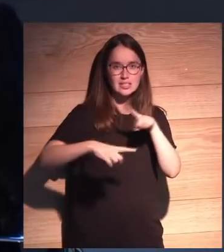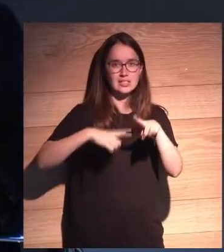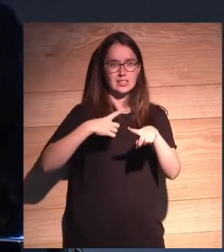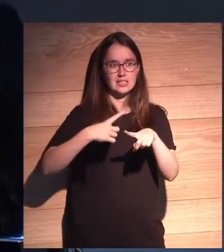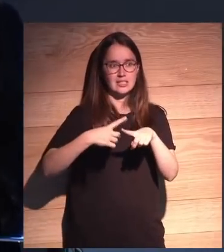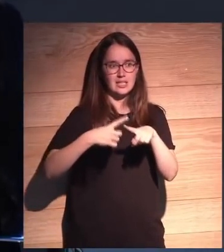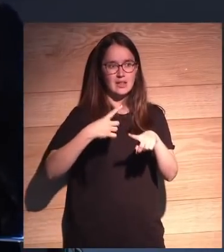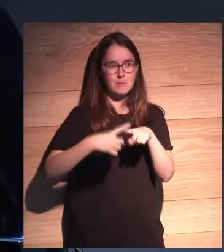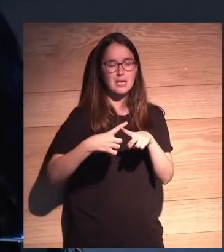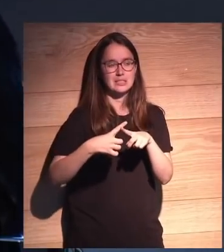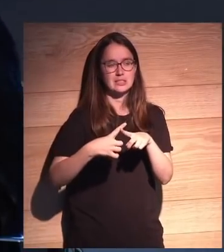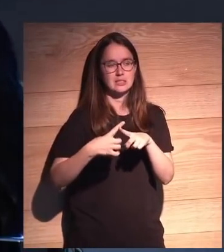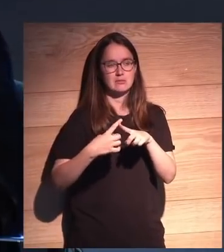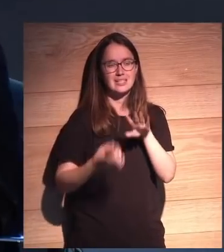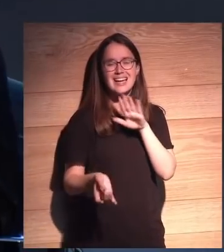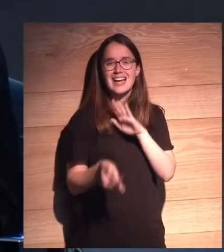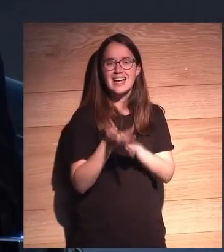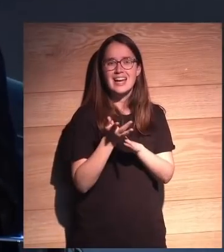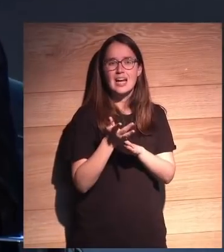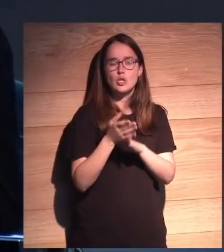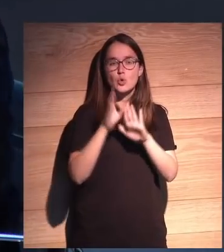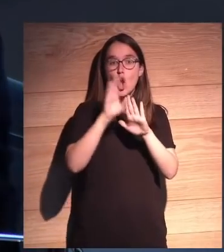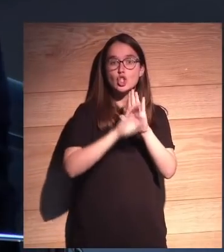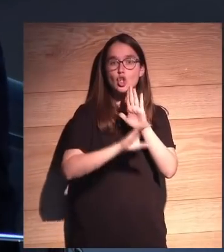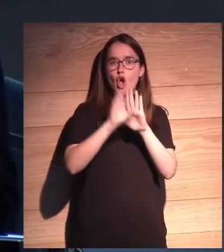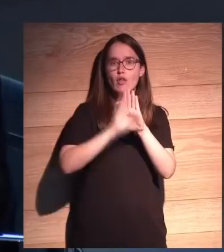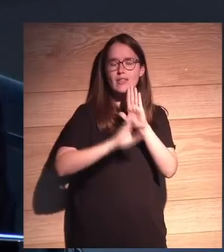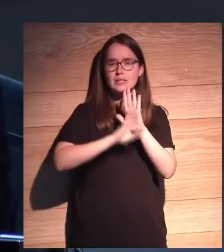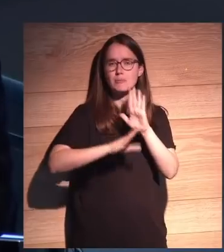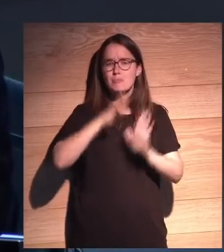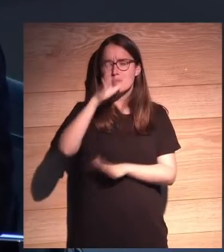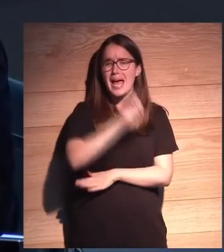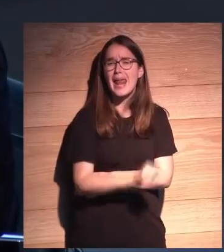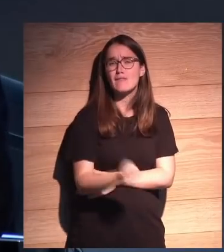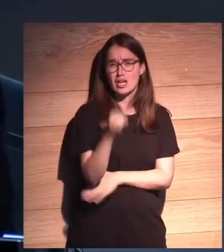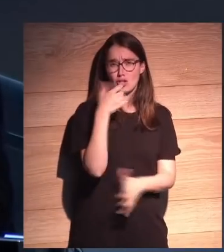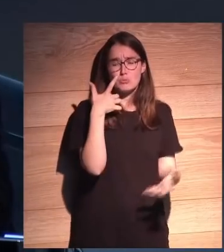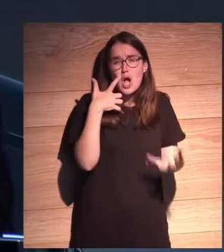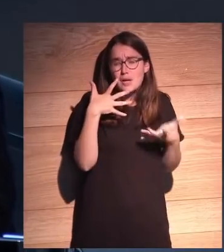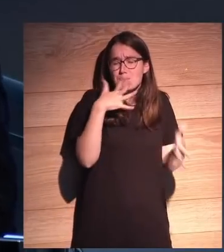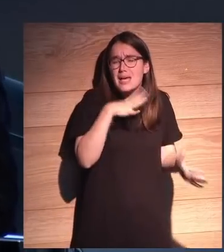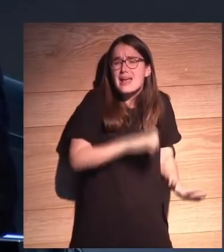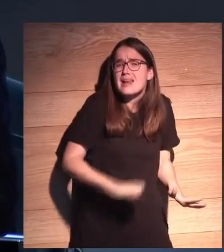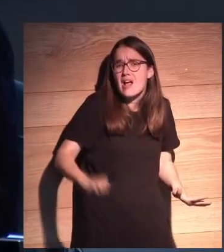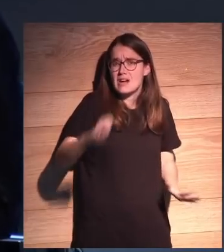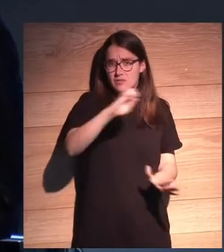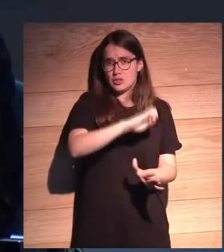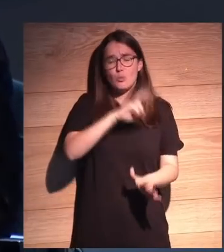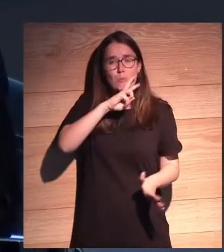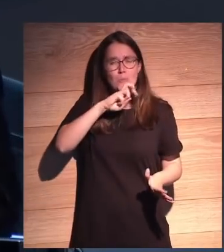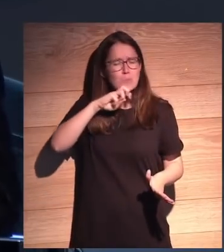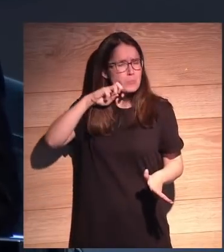a iluminarlos, creando unos códices extraordinarios, unas obras de arte impresionantes que tienen un